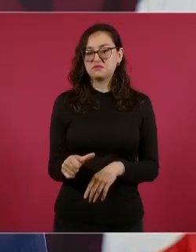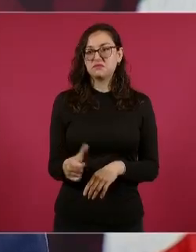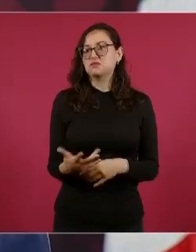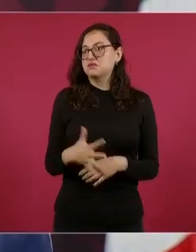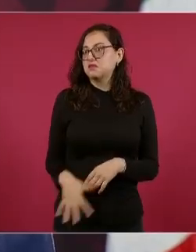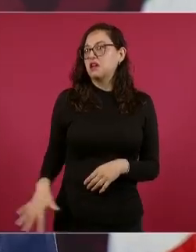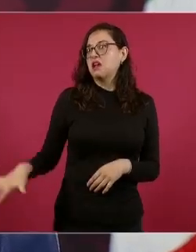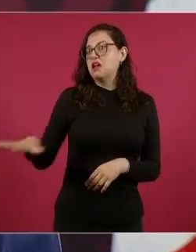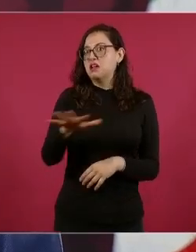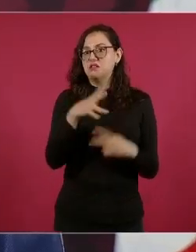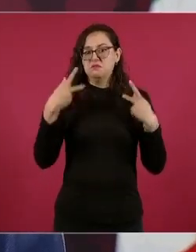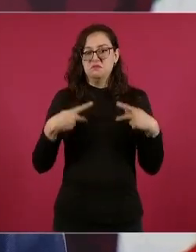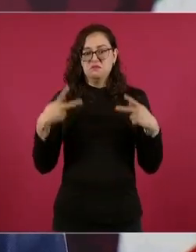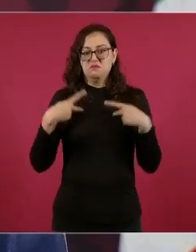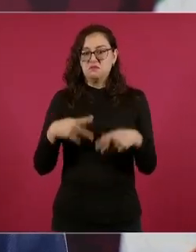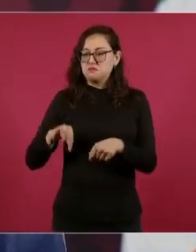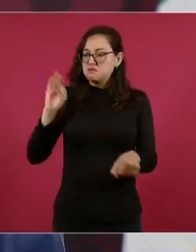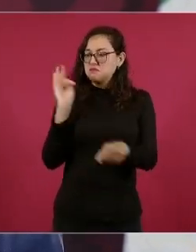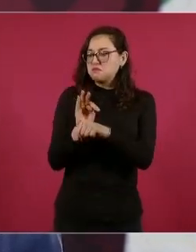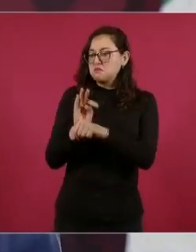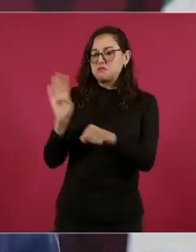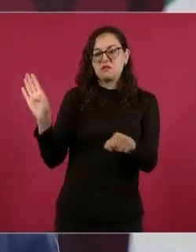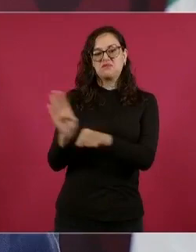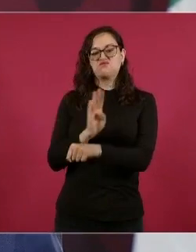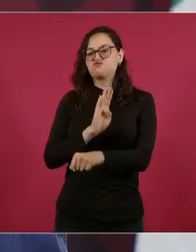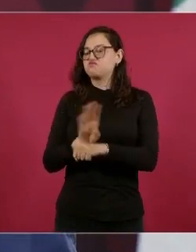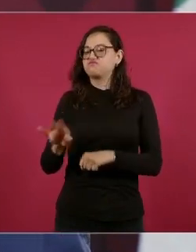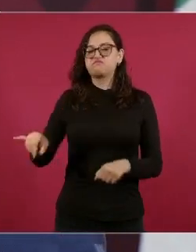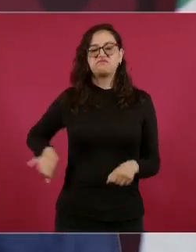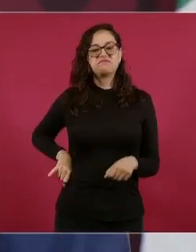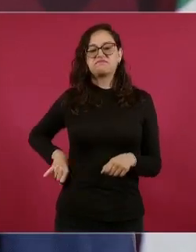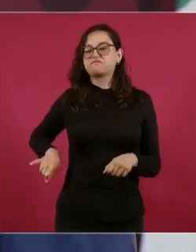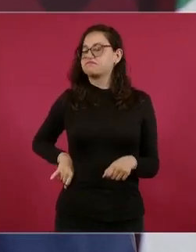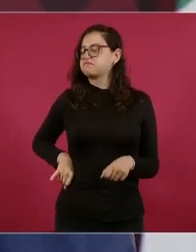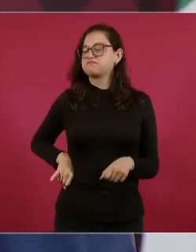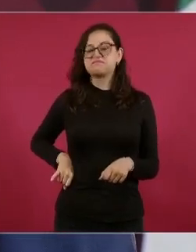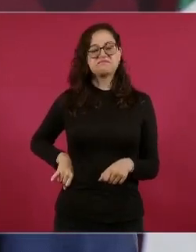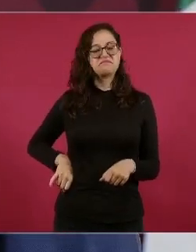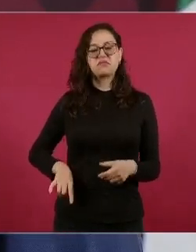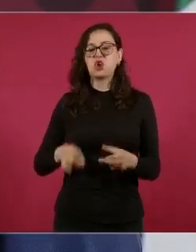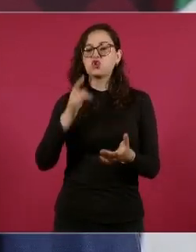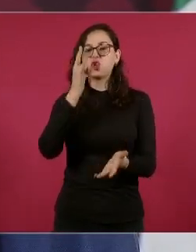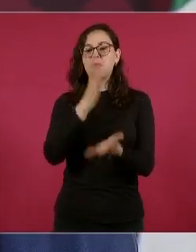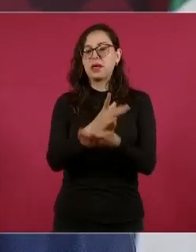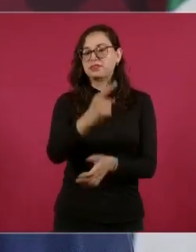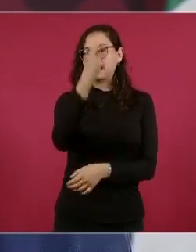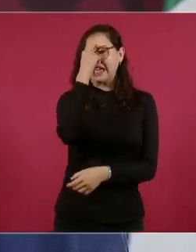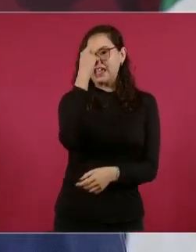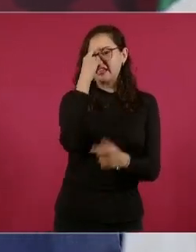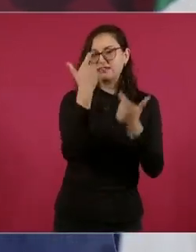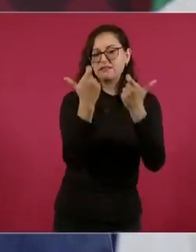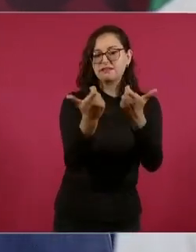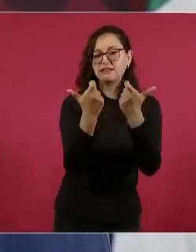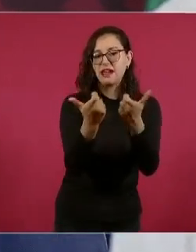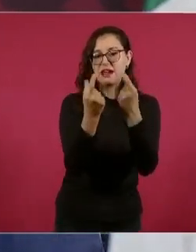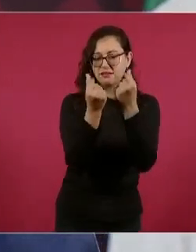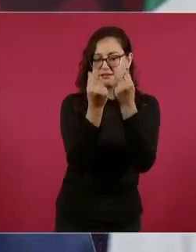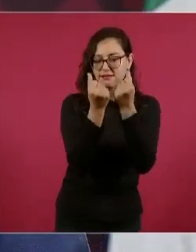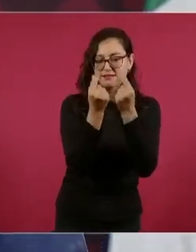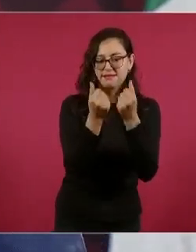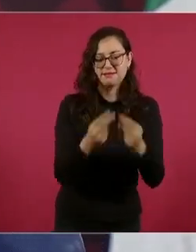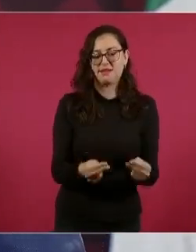bien público, le interesan los negocios, el dinero, que es su